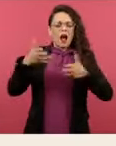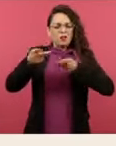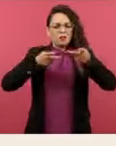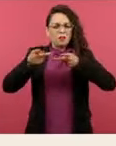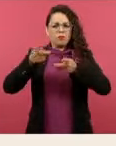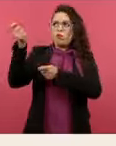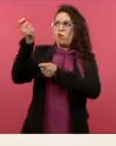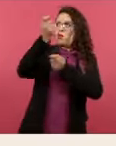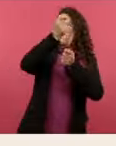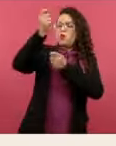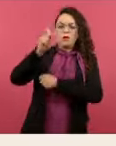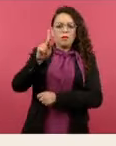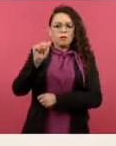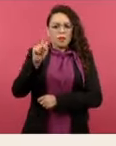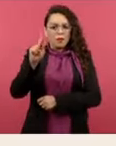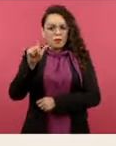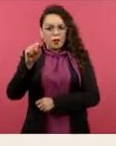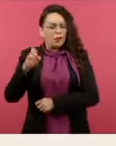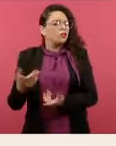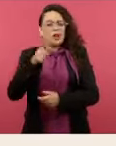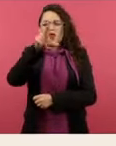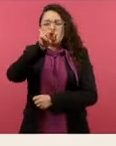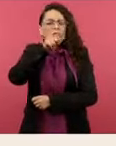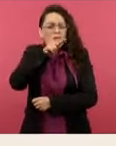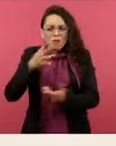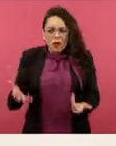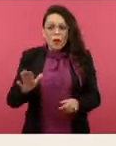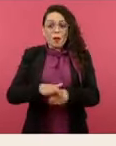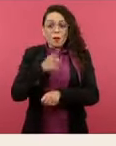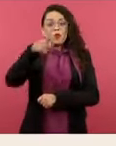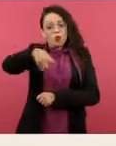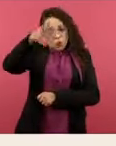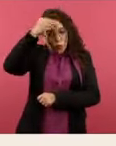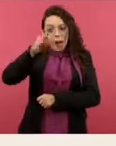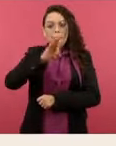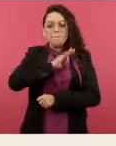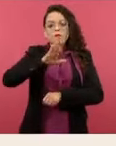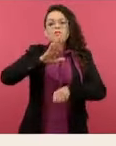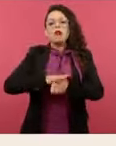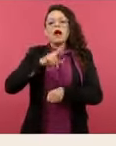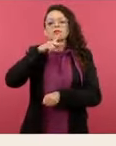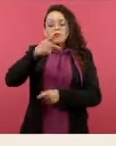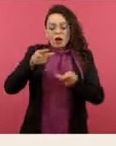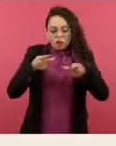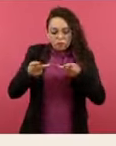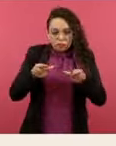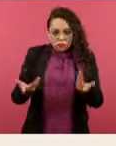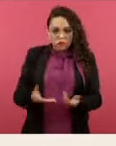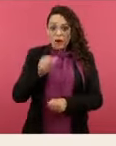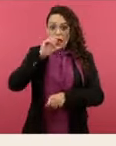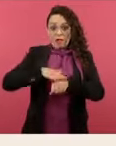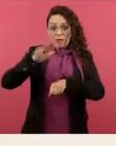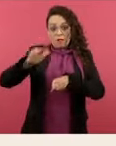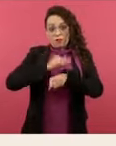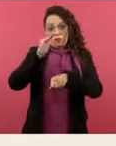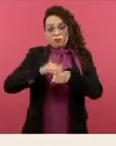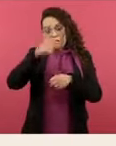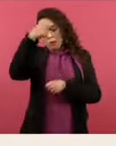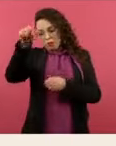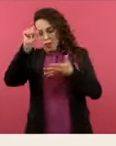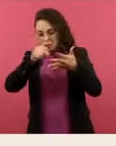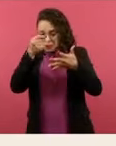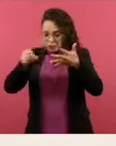nada. ¿Por qué? Porque estamos en un proceso de aprendizaje. No es solo una paloma, un tache, es cómo voy a mejorar